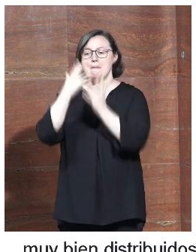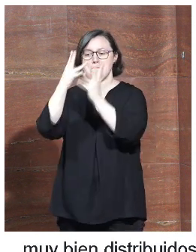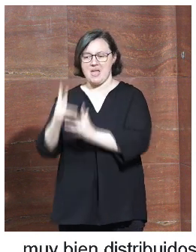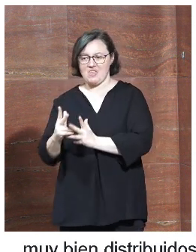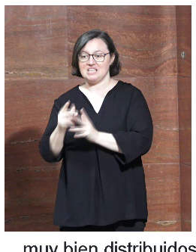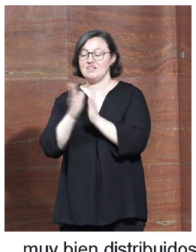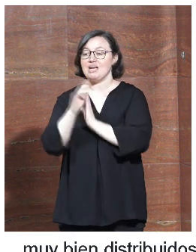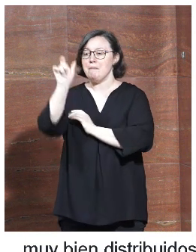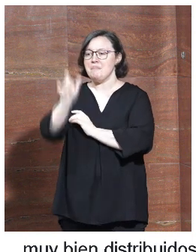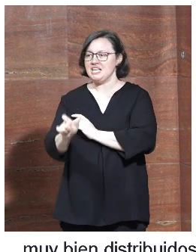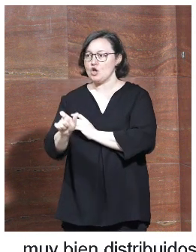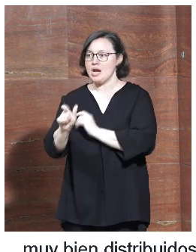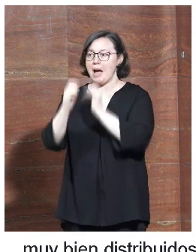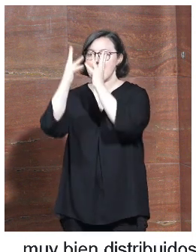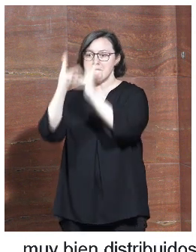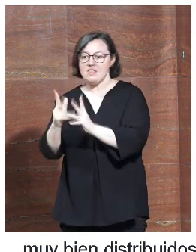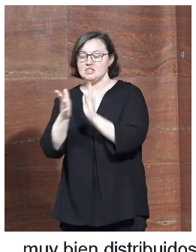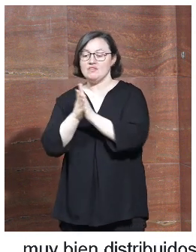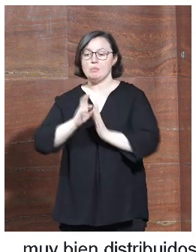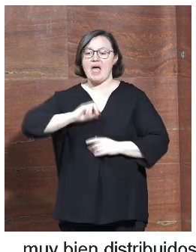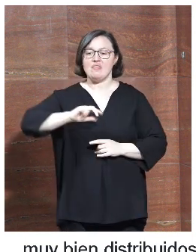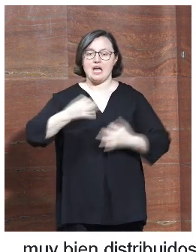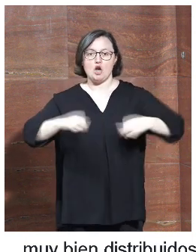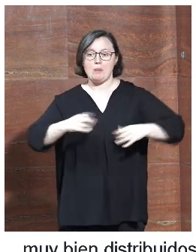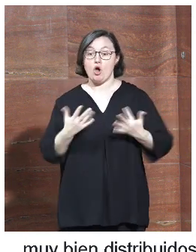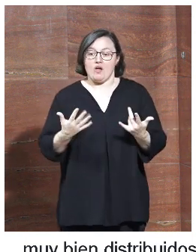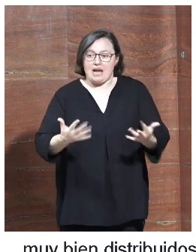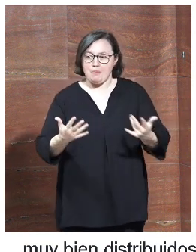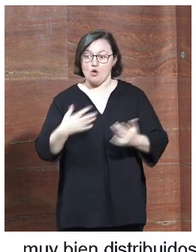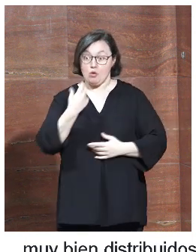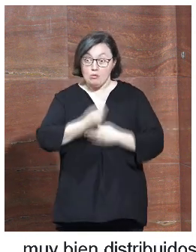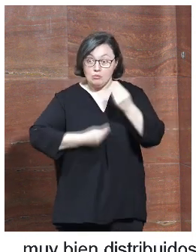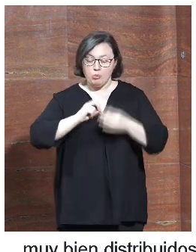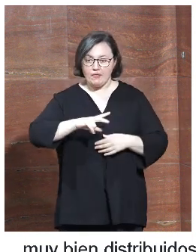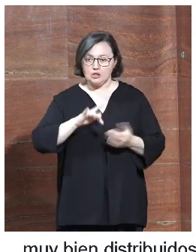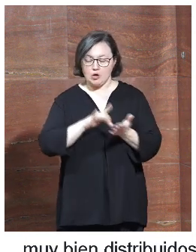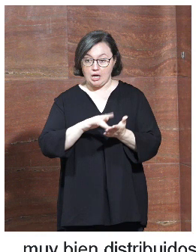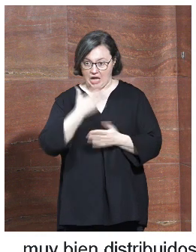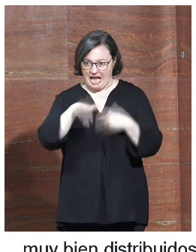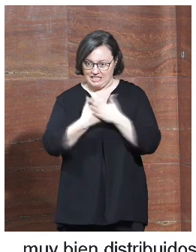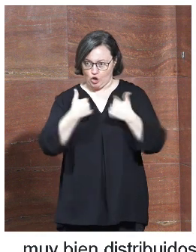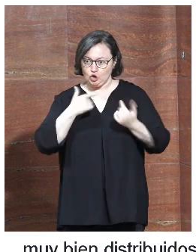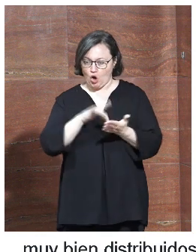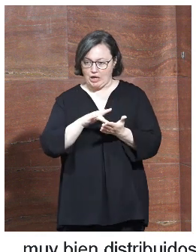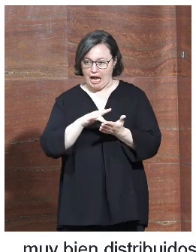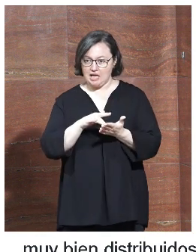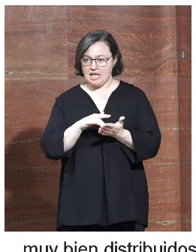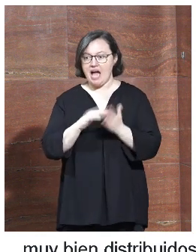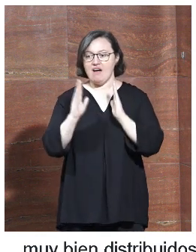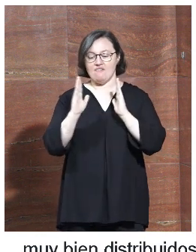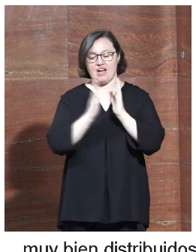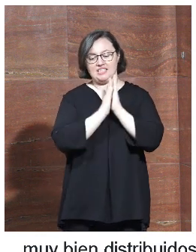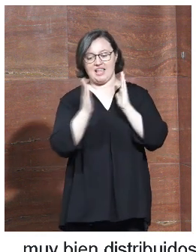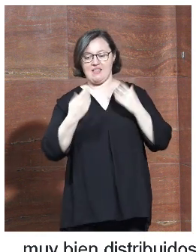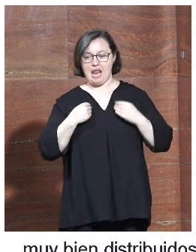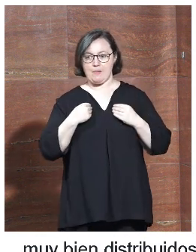medio, el que puede andar corriendo, el que puede andar deprisa. Yo me he encontrado yo misma, que he entrado en esa fase